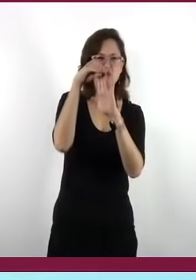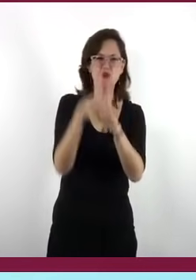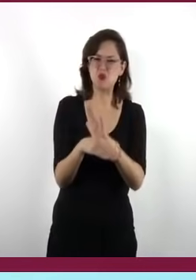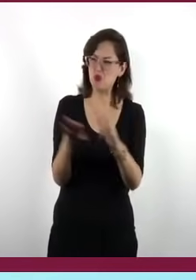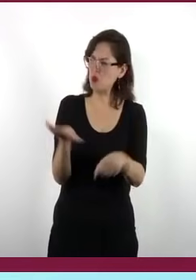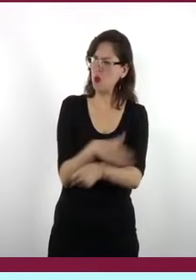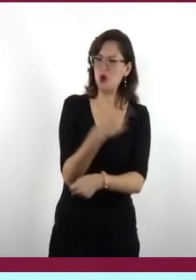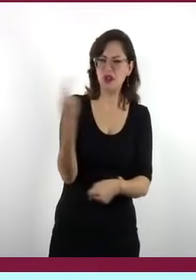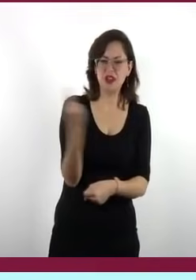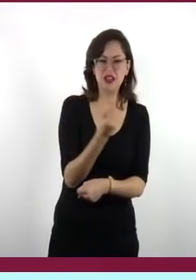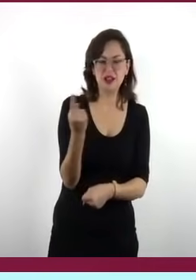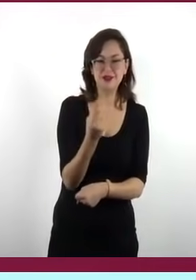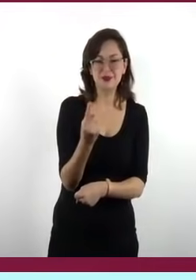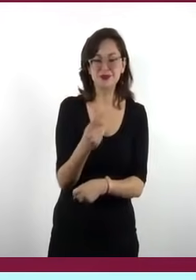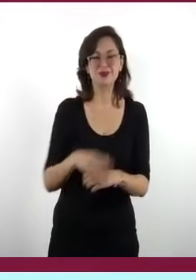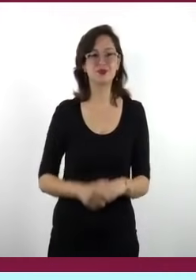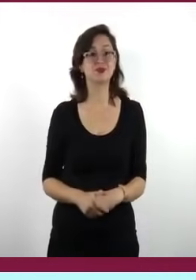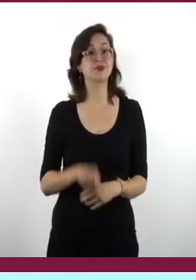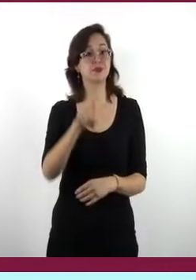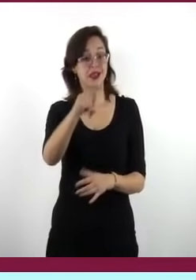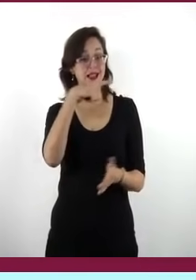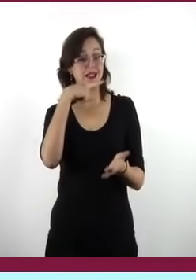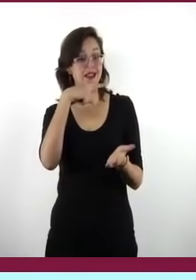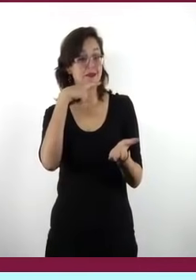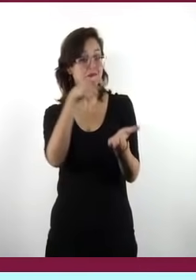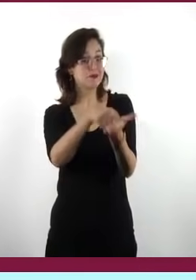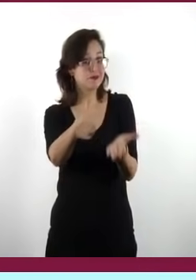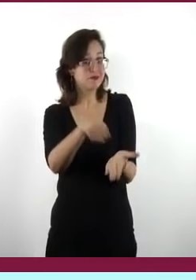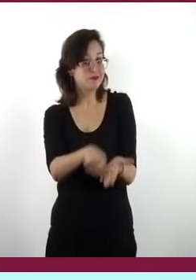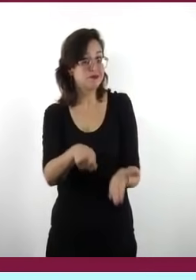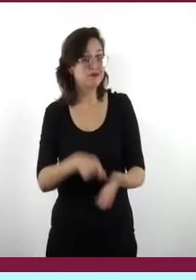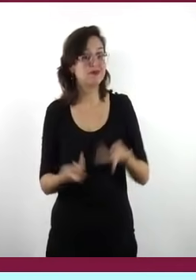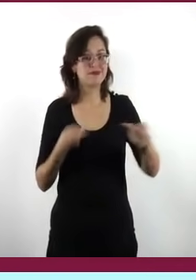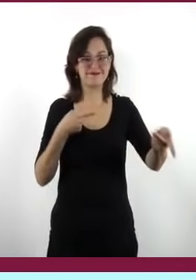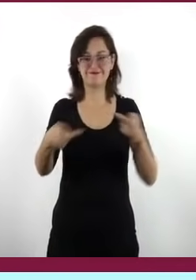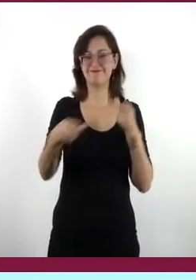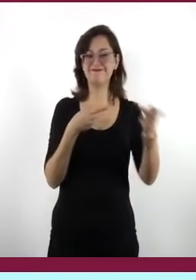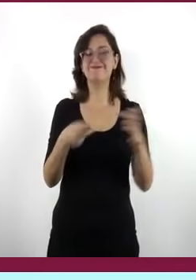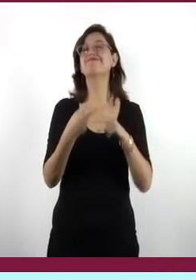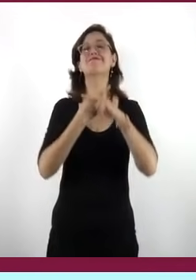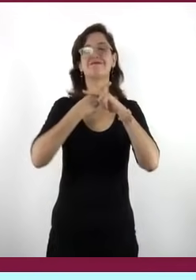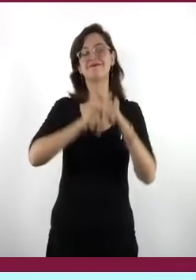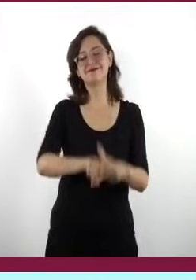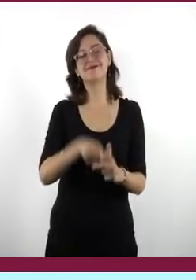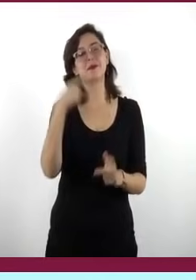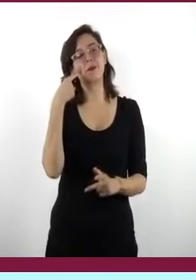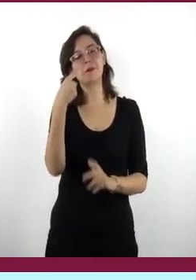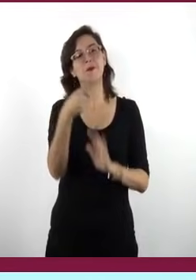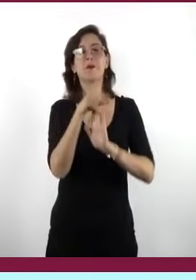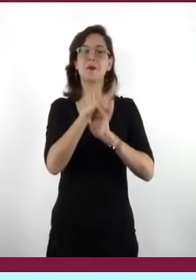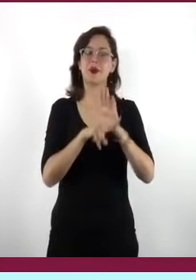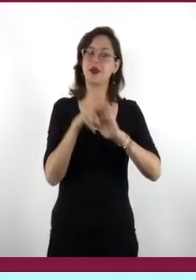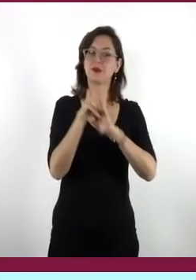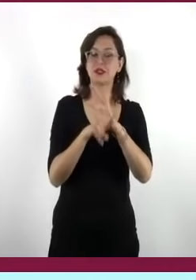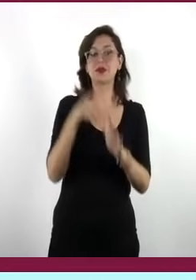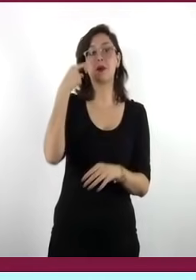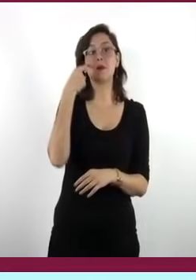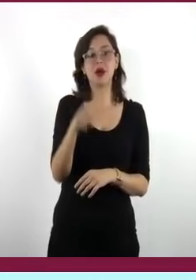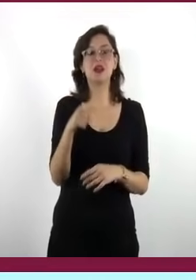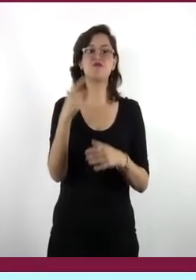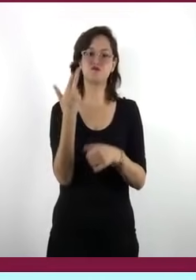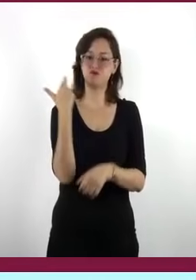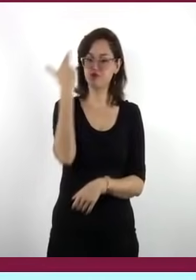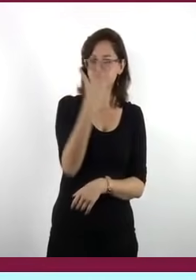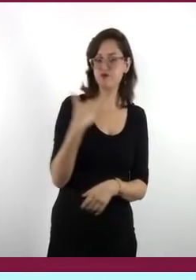ocasiona? Preparen su lápiz y papel que estamos comenzando. Vamos a ver el siguiente material para que podamos